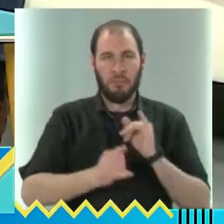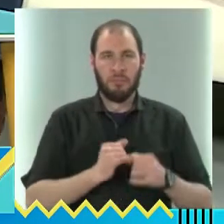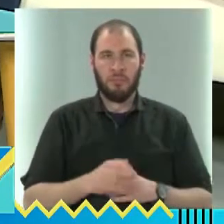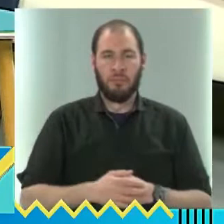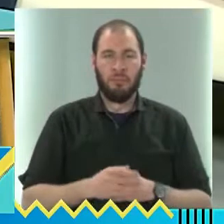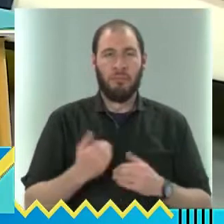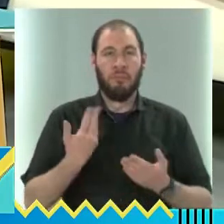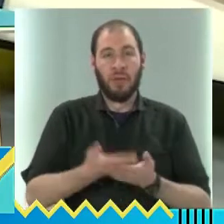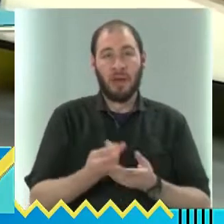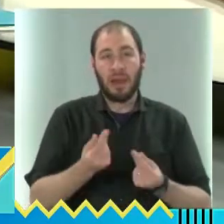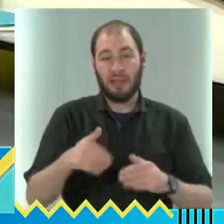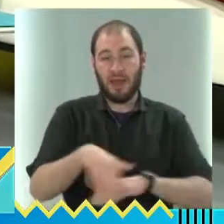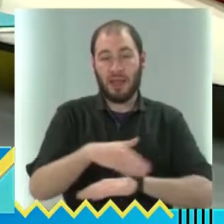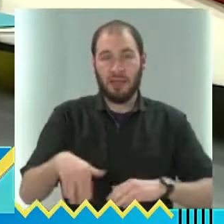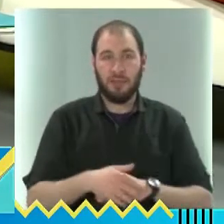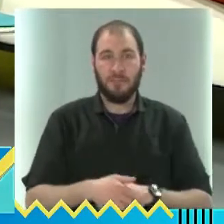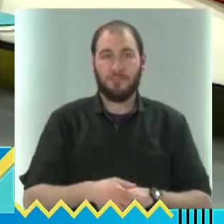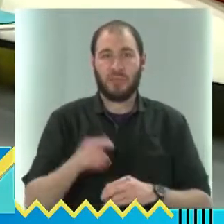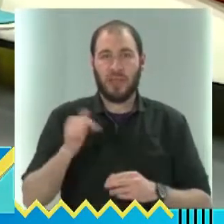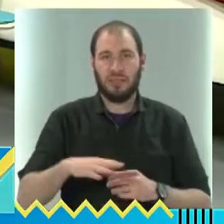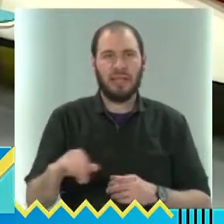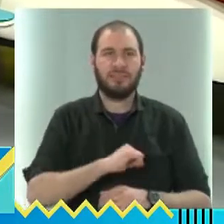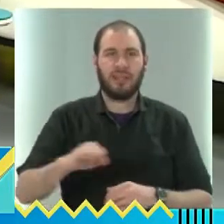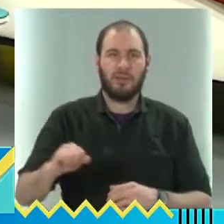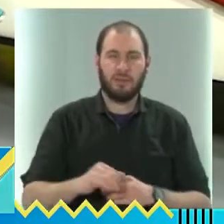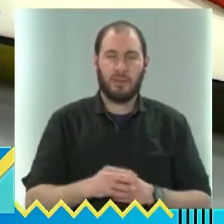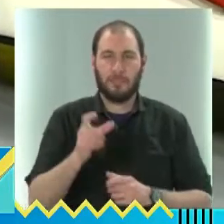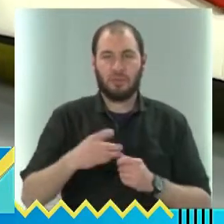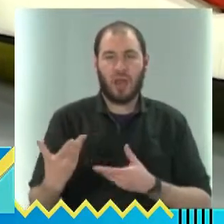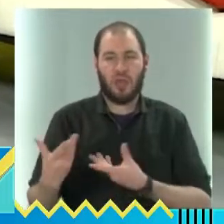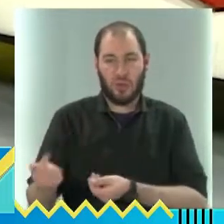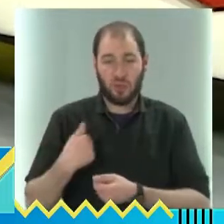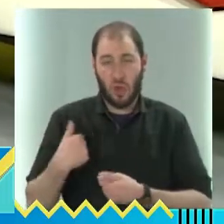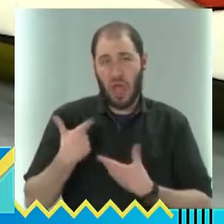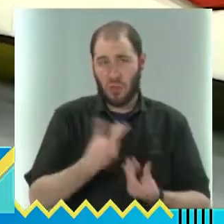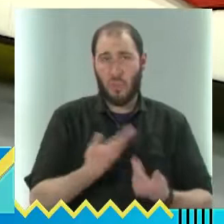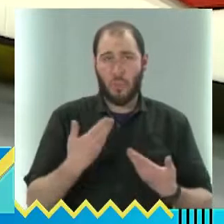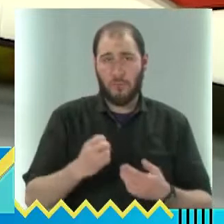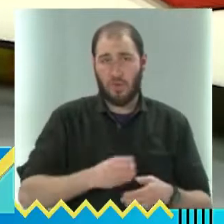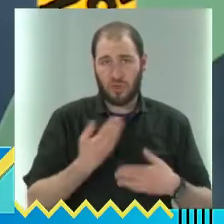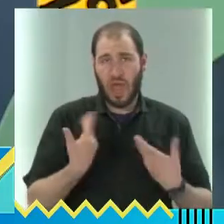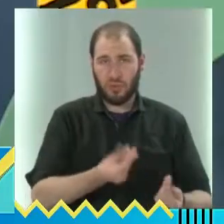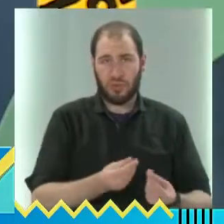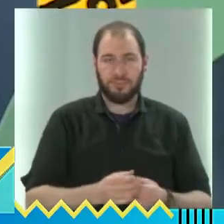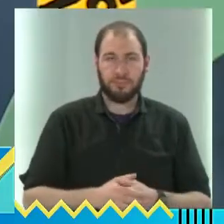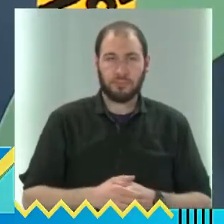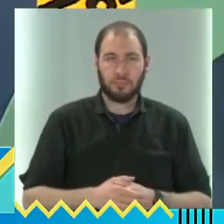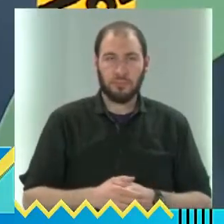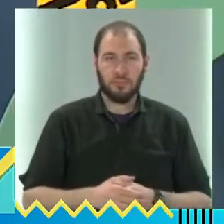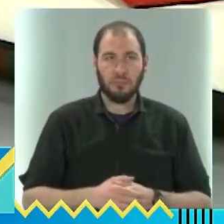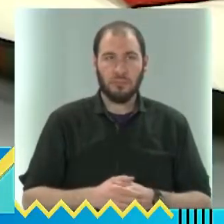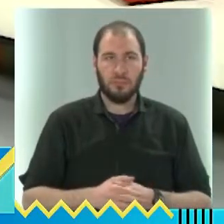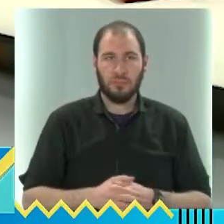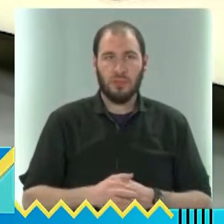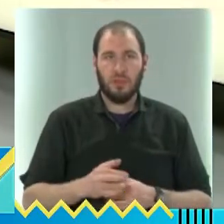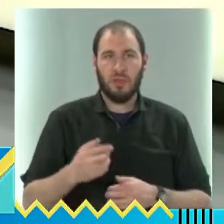es solicitar dinero en la calle, es generar ese engaño hacia quien colabora. Yo puedo colaborar voluntariamente siempre y cuando